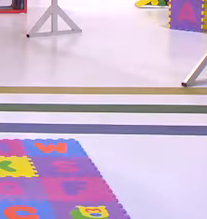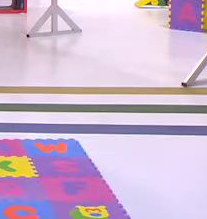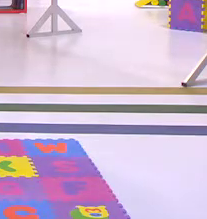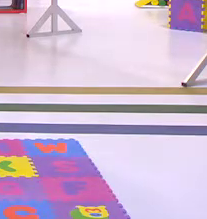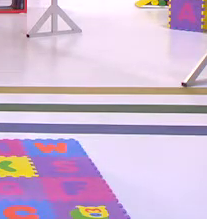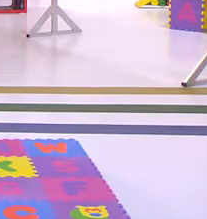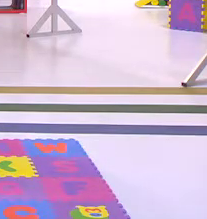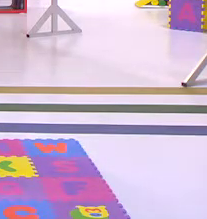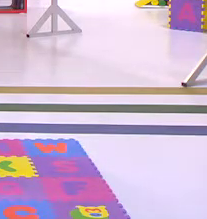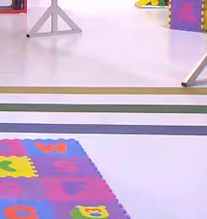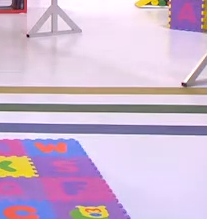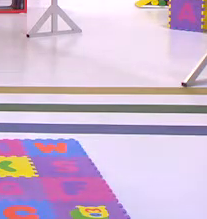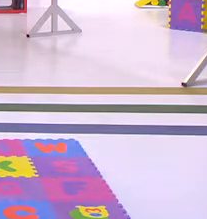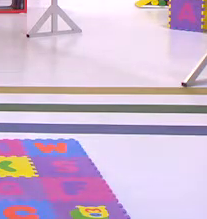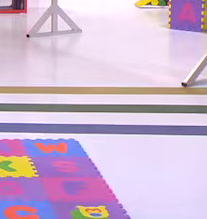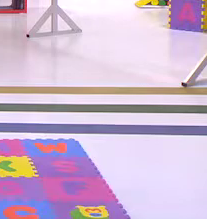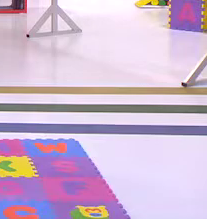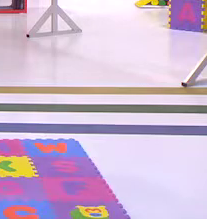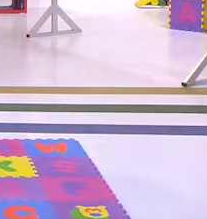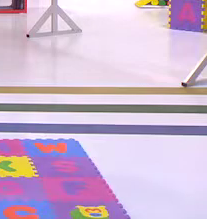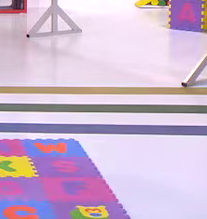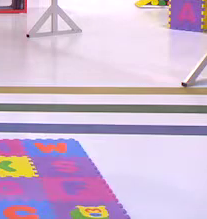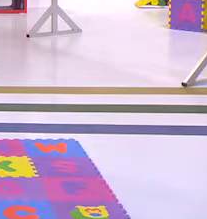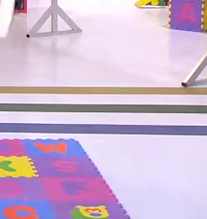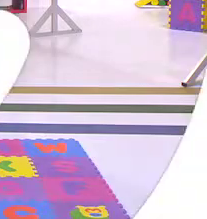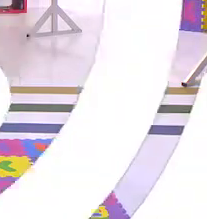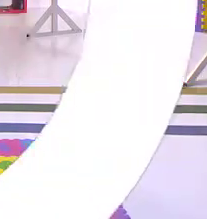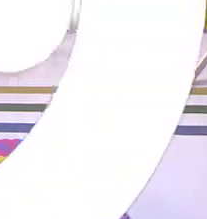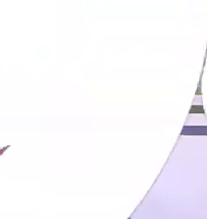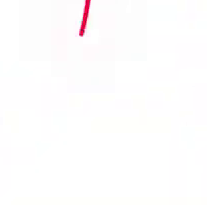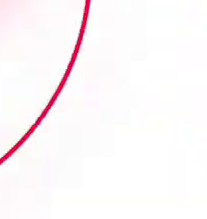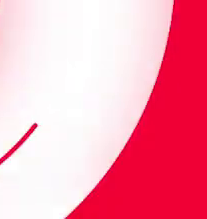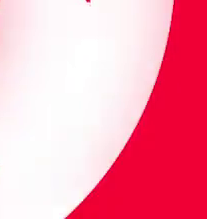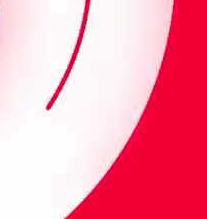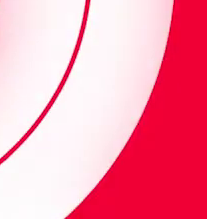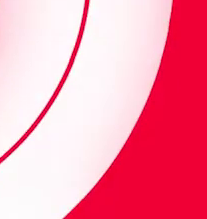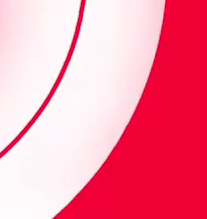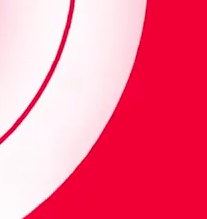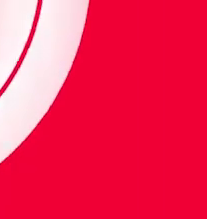pie! ¡Vamos! ¡A movernos! ¡Vamos a estirarnos! ¡Ay!